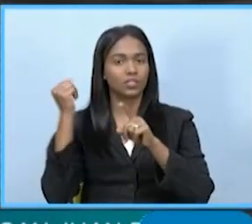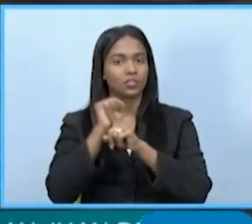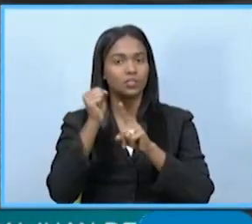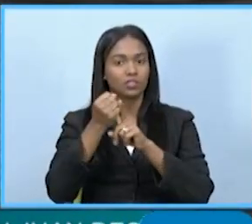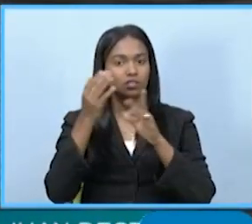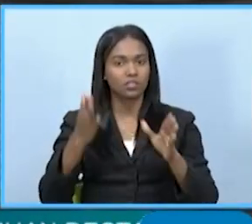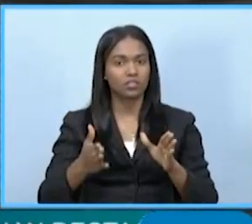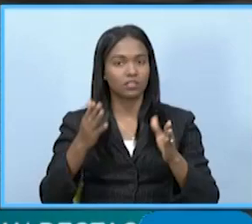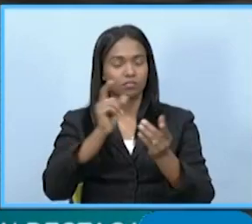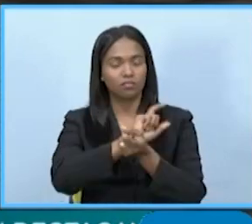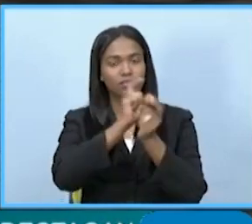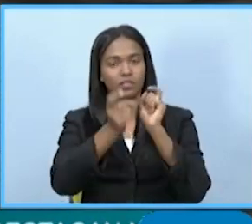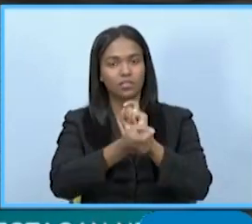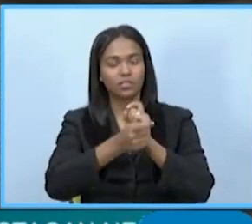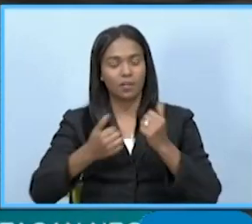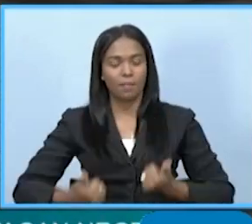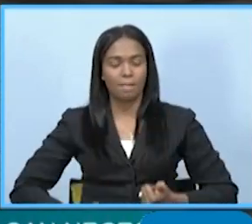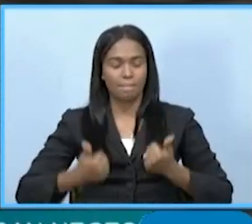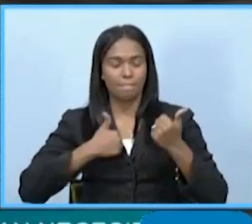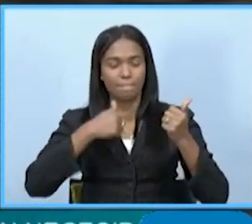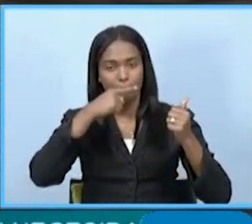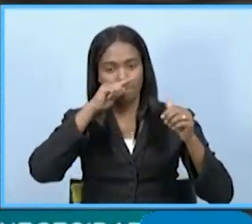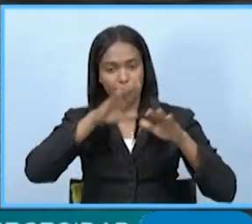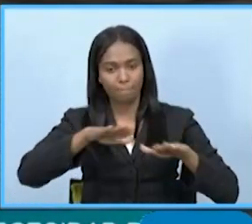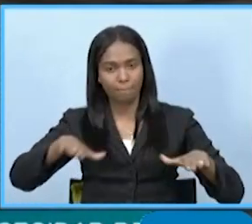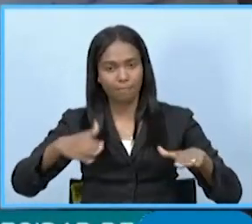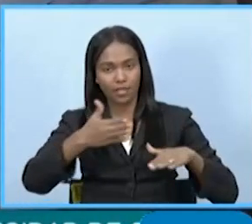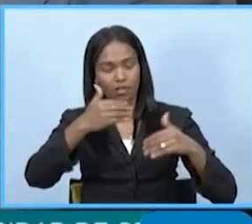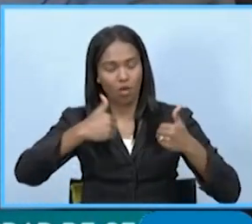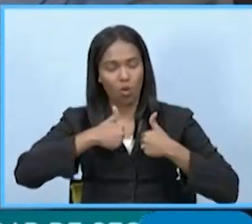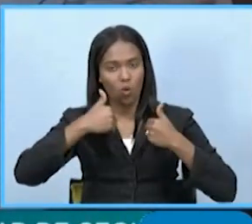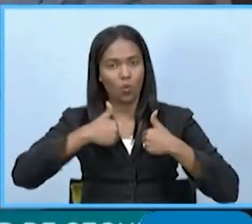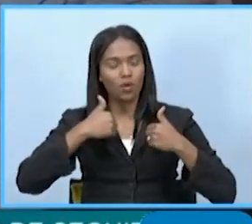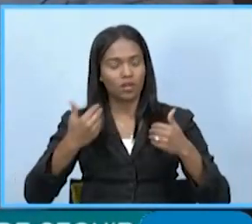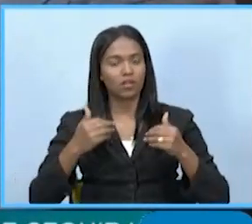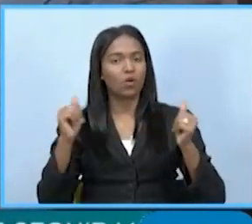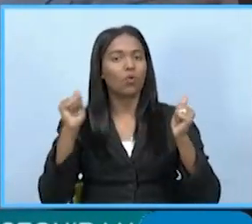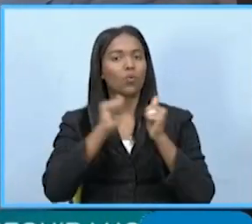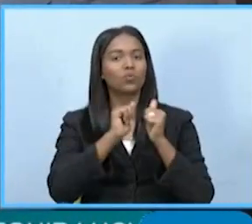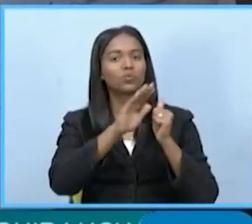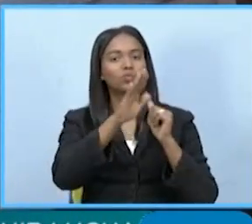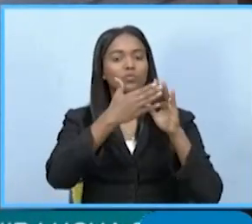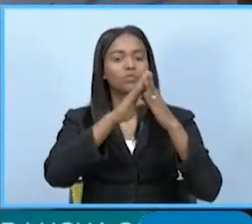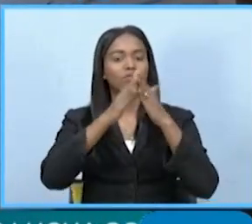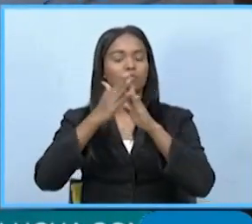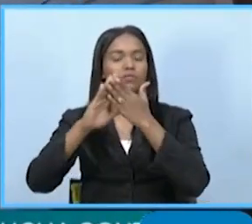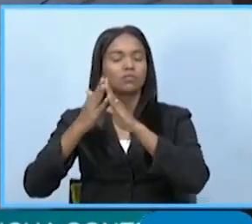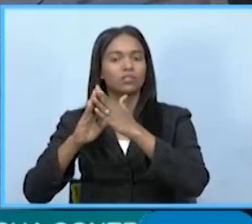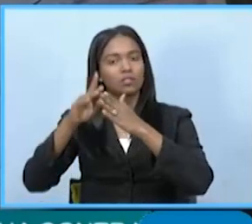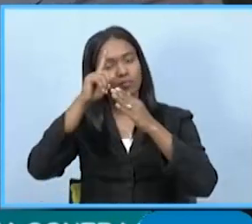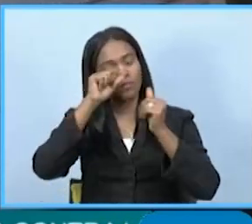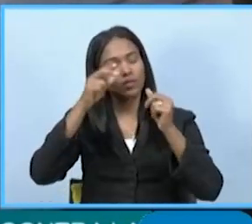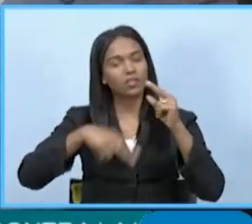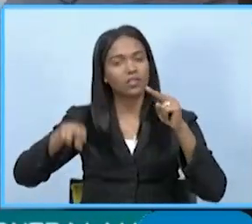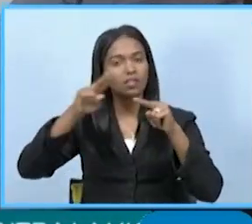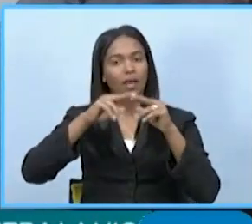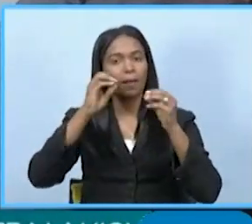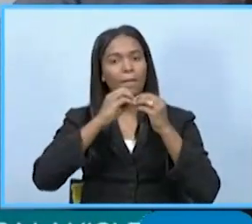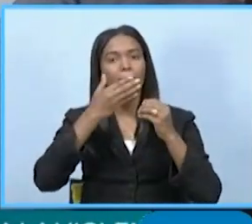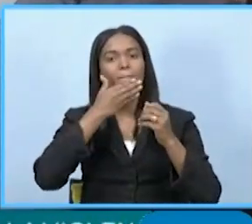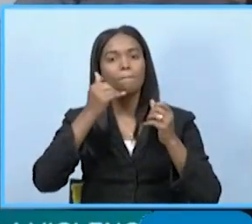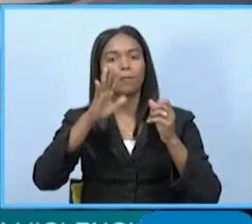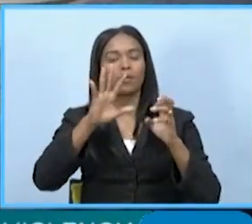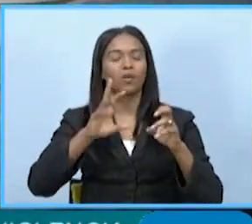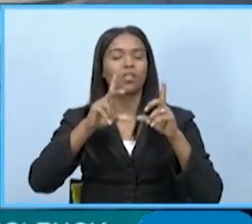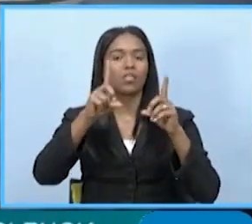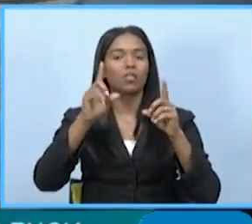social transforman las vidas de los niños, niñas y adolescentes junto a sus comunidades para elevar la calidad de su